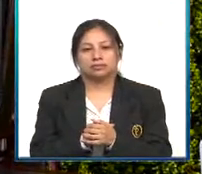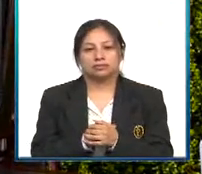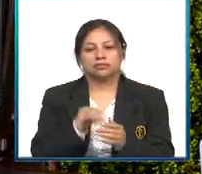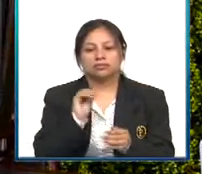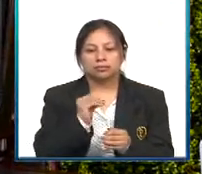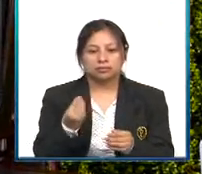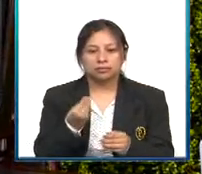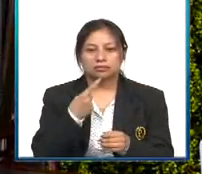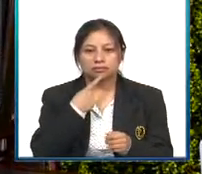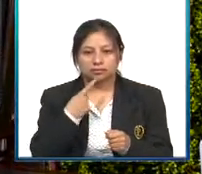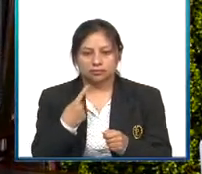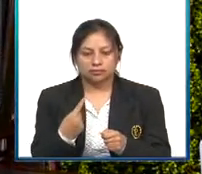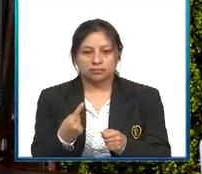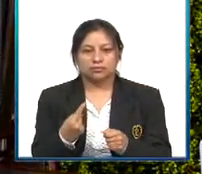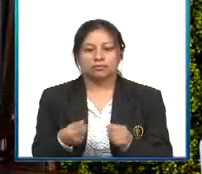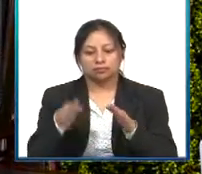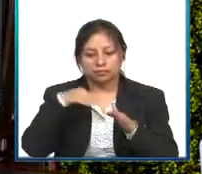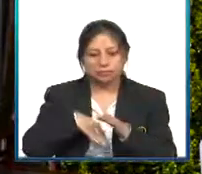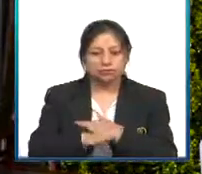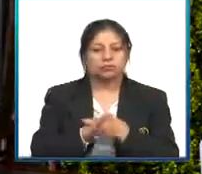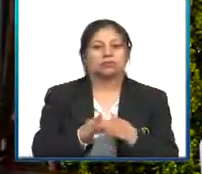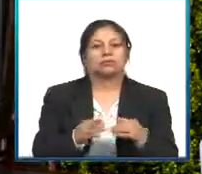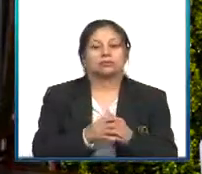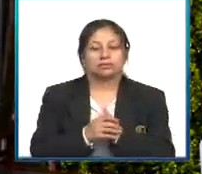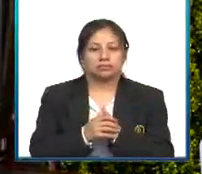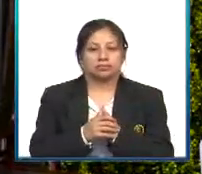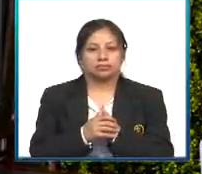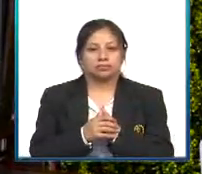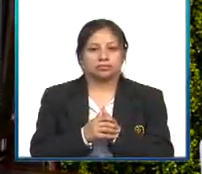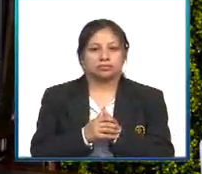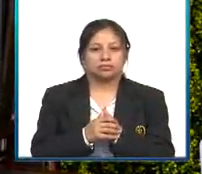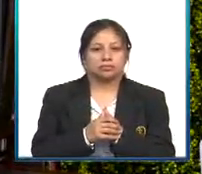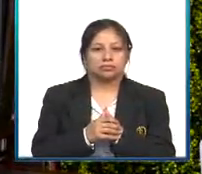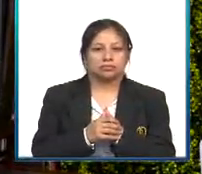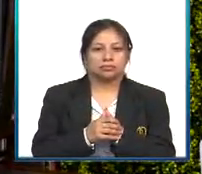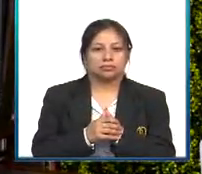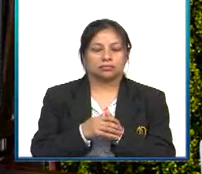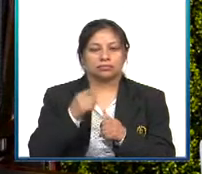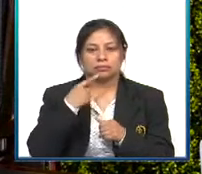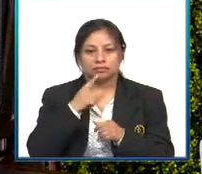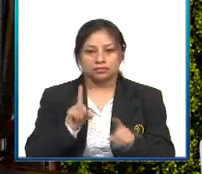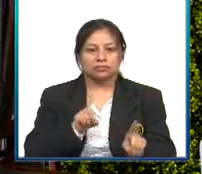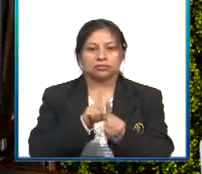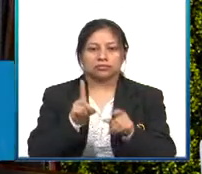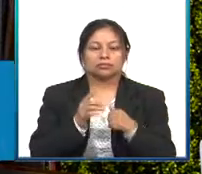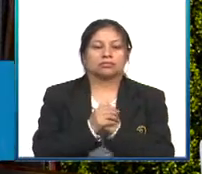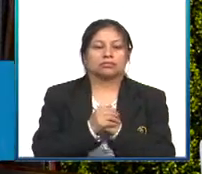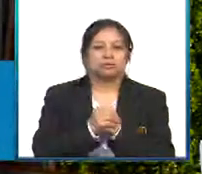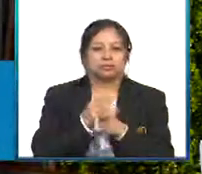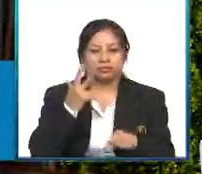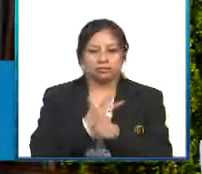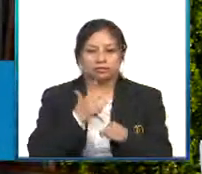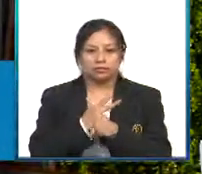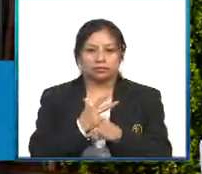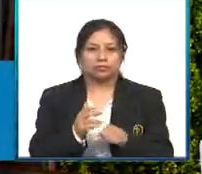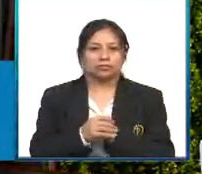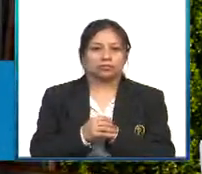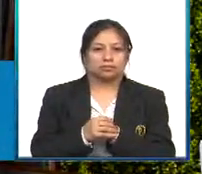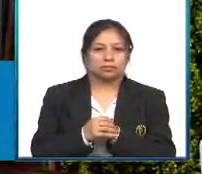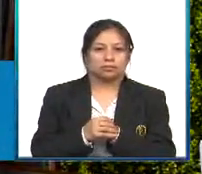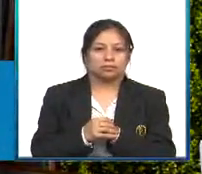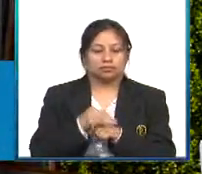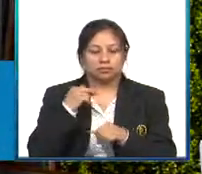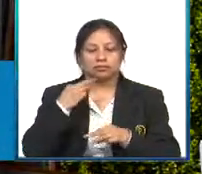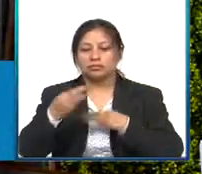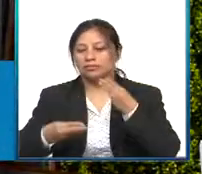que incluso a través de toda la problemática de la pandemia, lo que hacen las aerolíneas ahorita es enfocarse en Guatemala, abrir más el